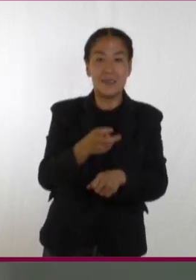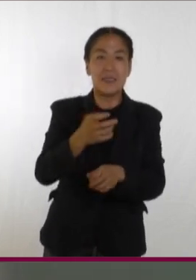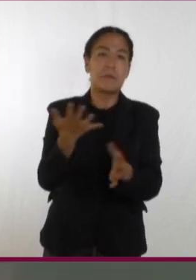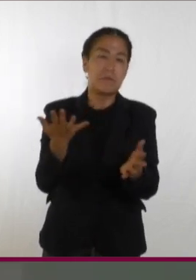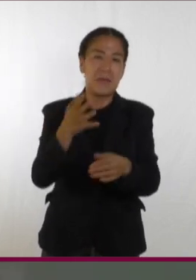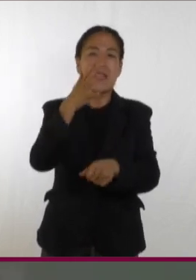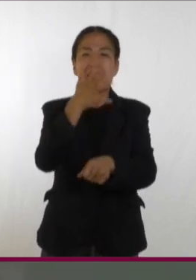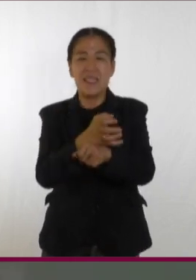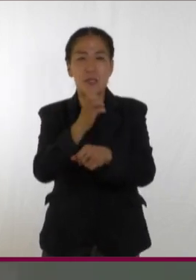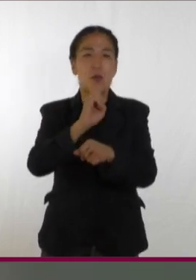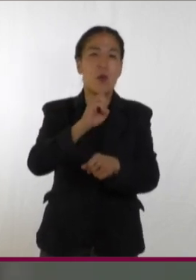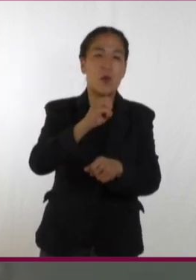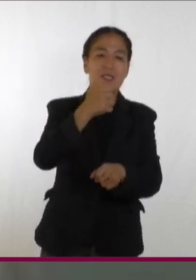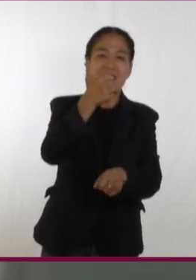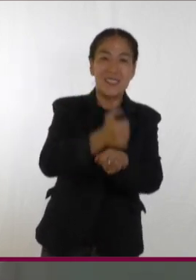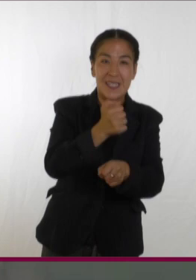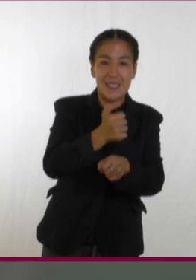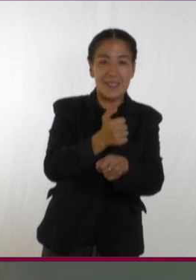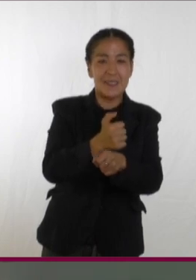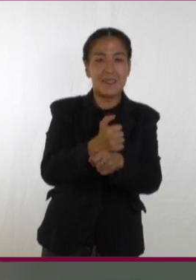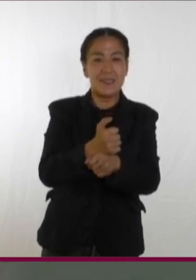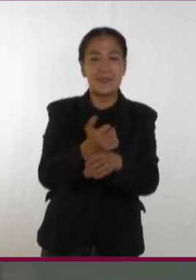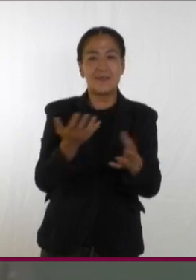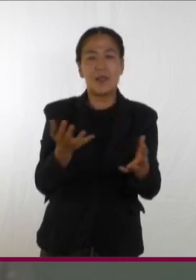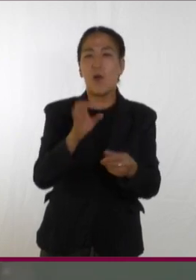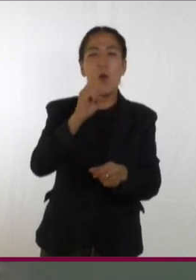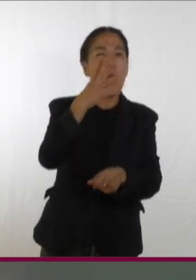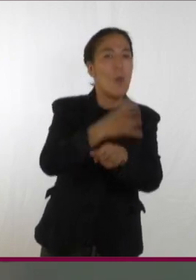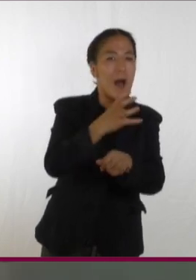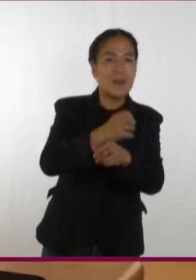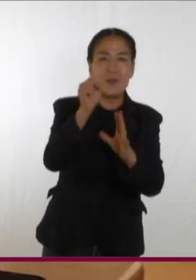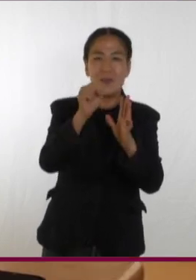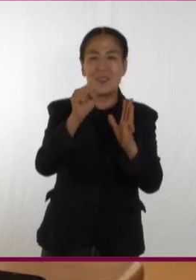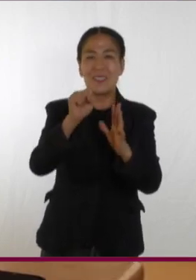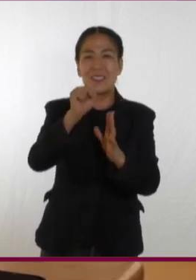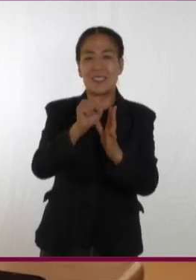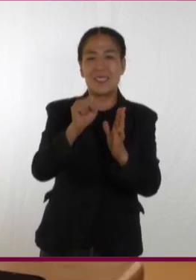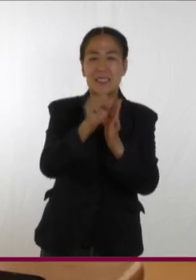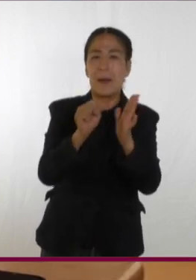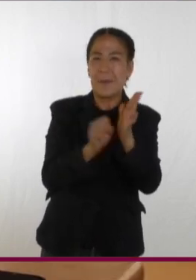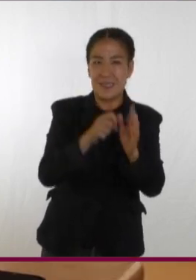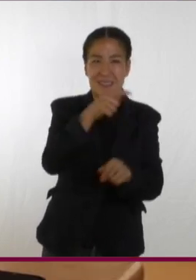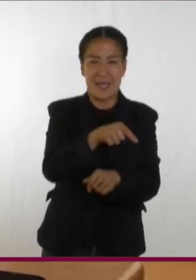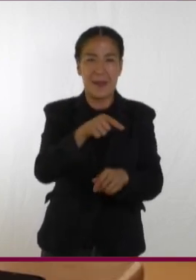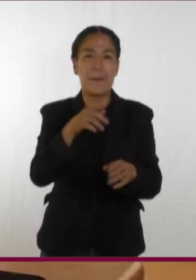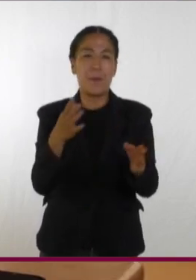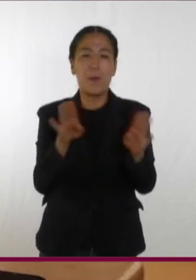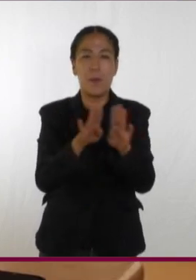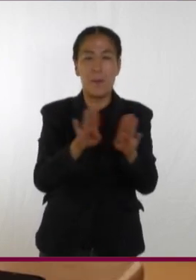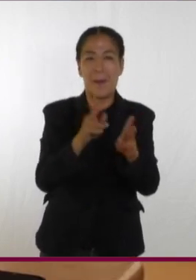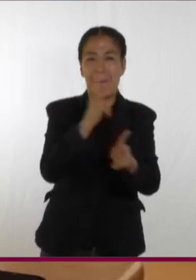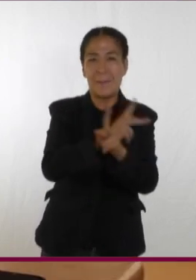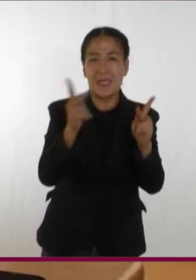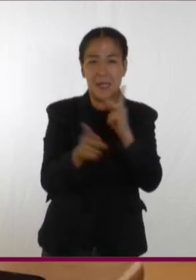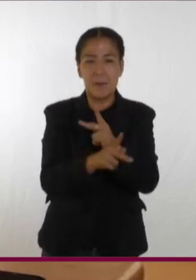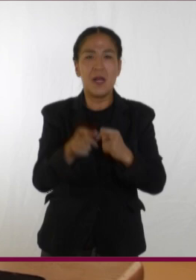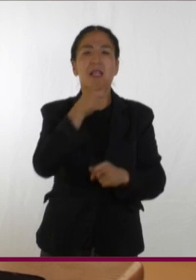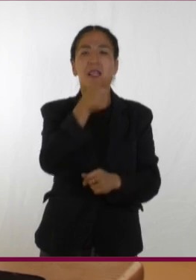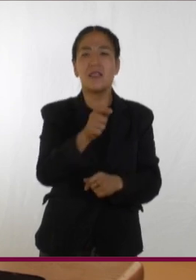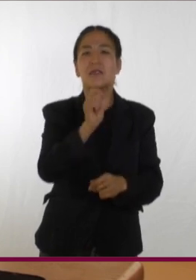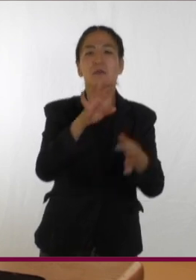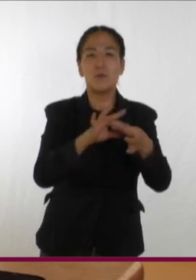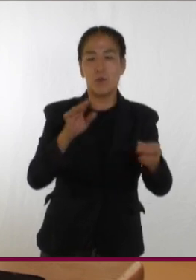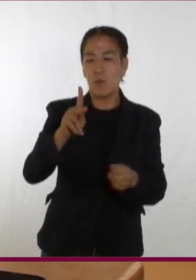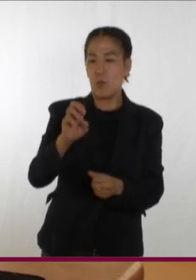hasta quinto grado, sea de preparatoria o cuarto semestre de bachillerato, bueno, tú te quedas